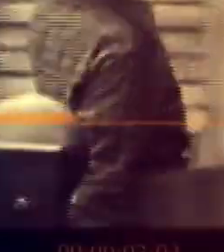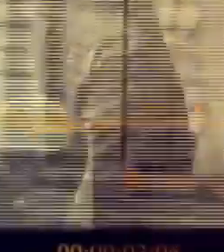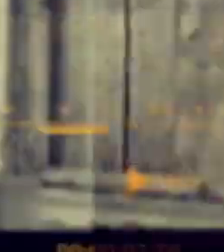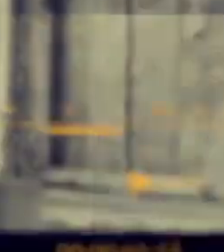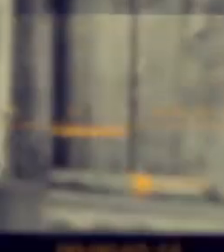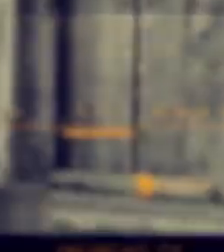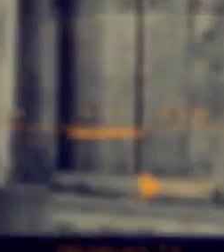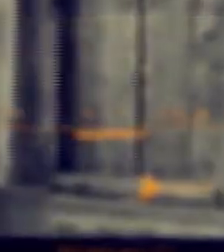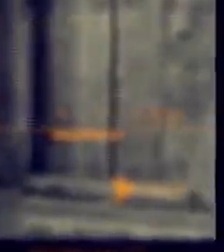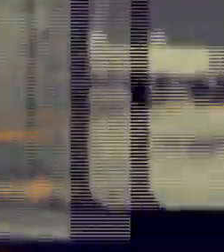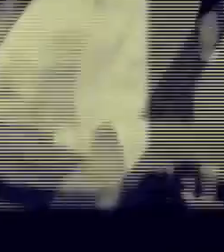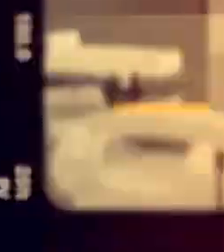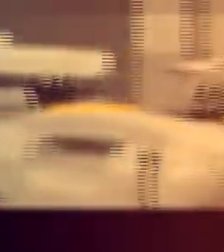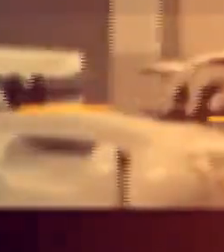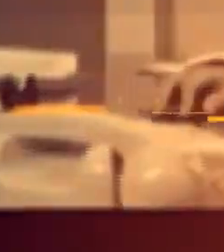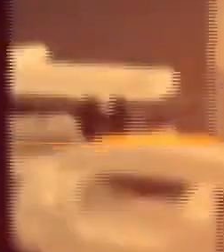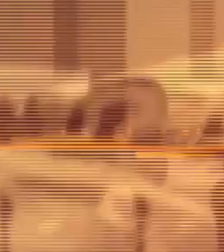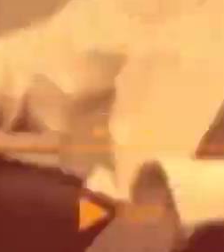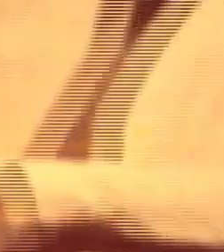costarricense.